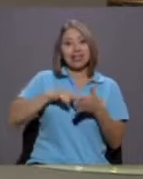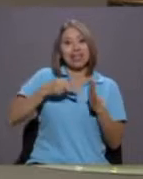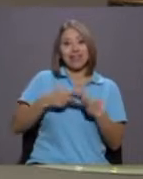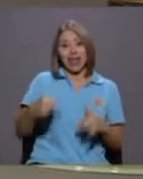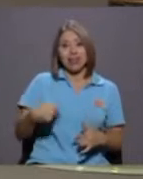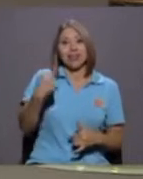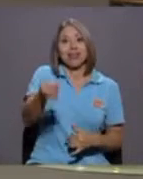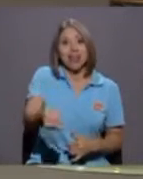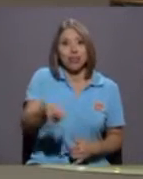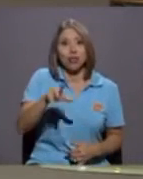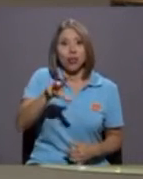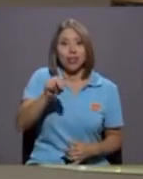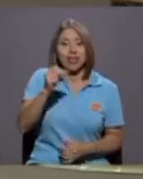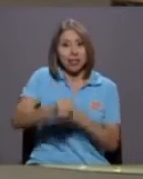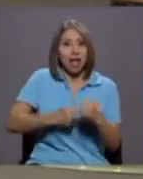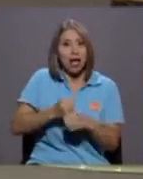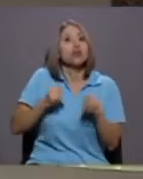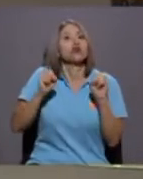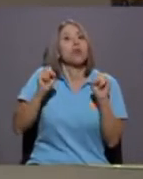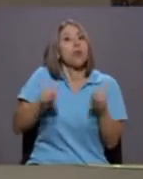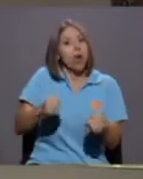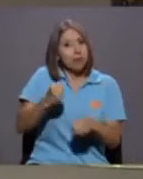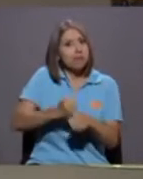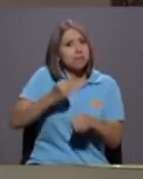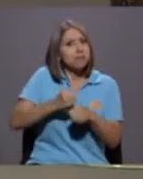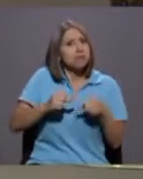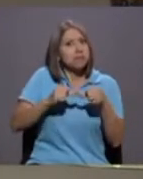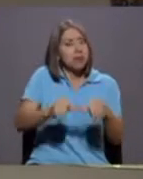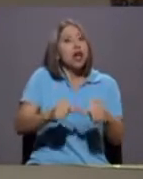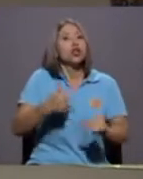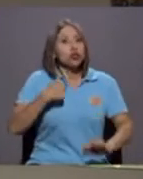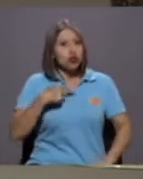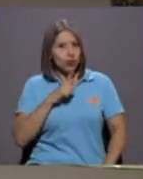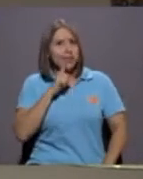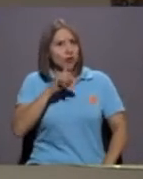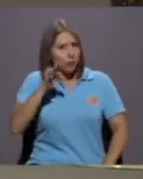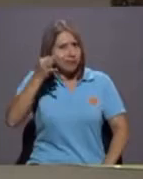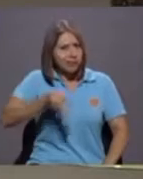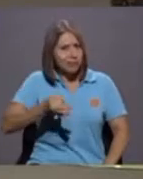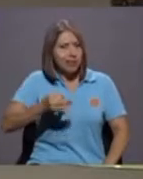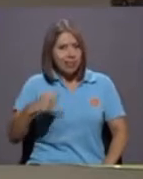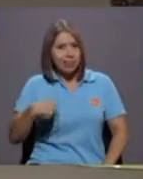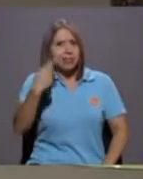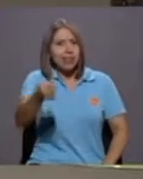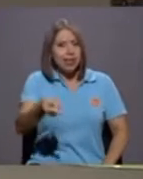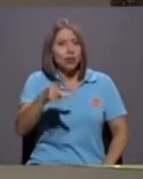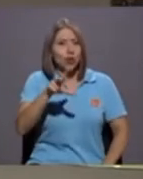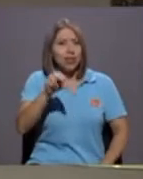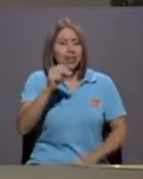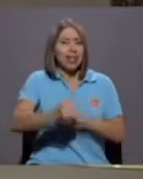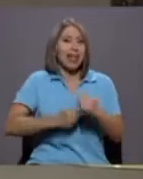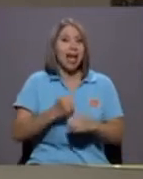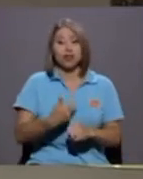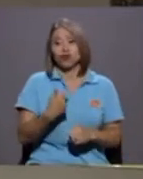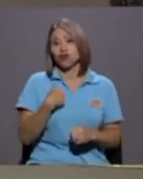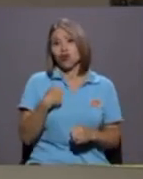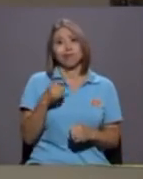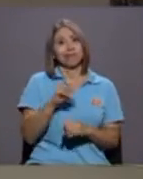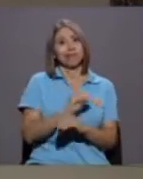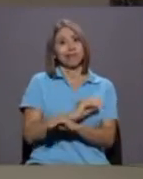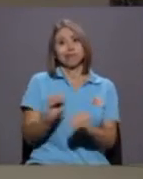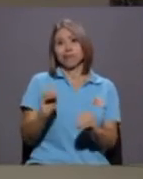estar aportando. Yo pongo la mano en el fuego que dentro de 30 años yo estaré aportando cero y por